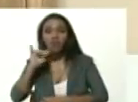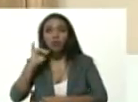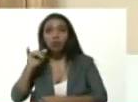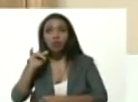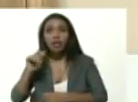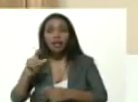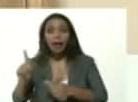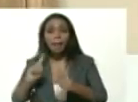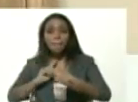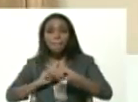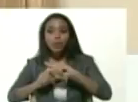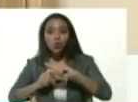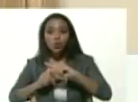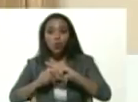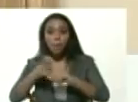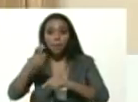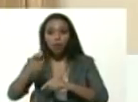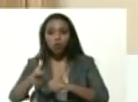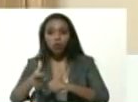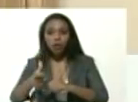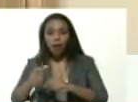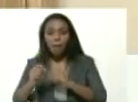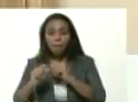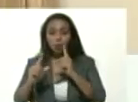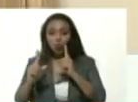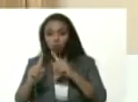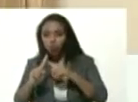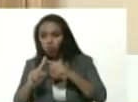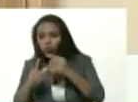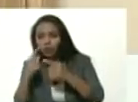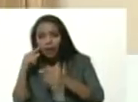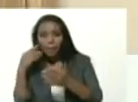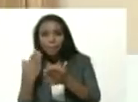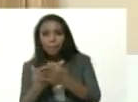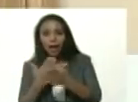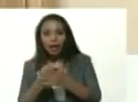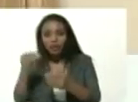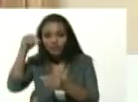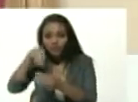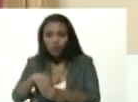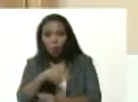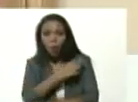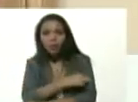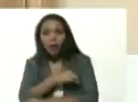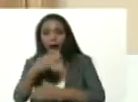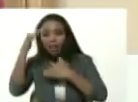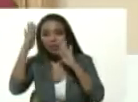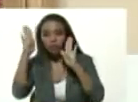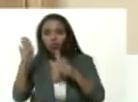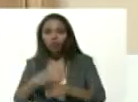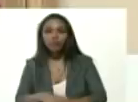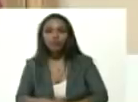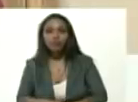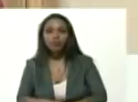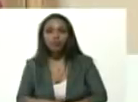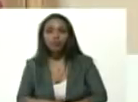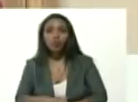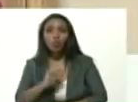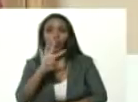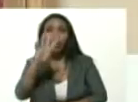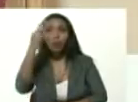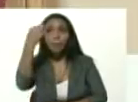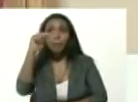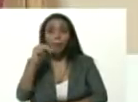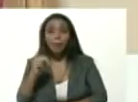se detecta un caso sospechoso, se comprueba y se hospitaliza para atenderlo. Entonces son cuatro niveles,